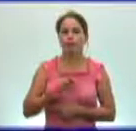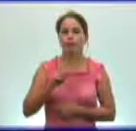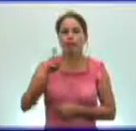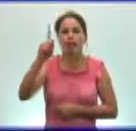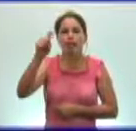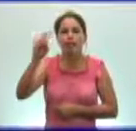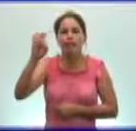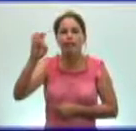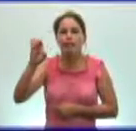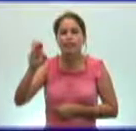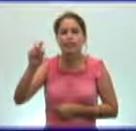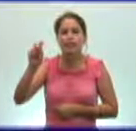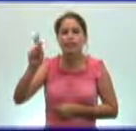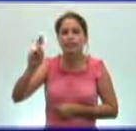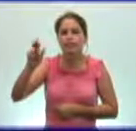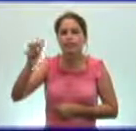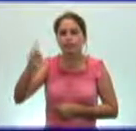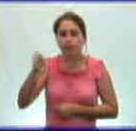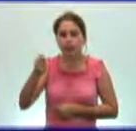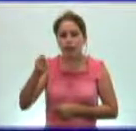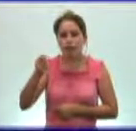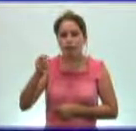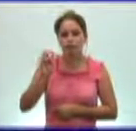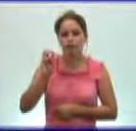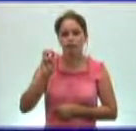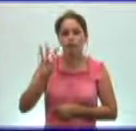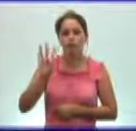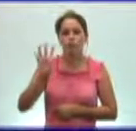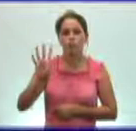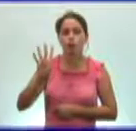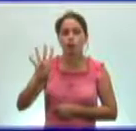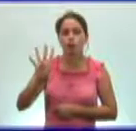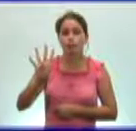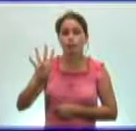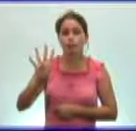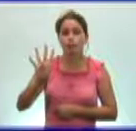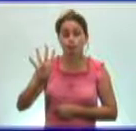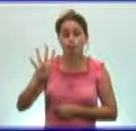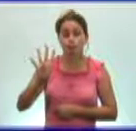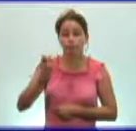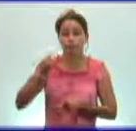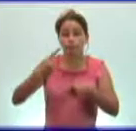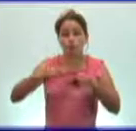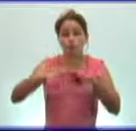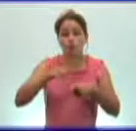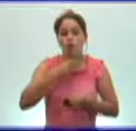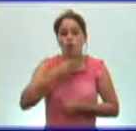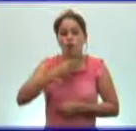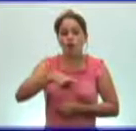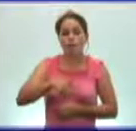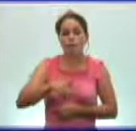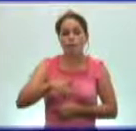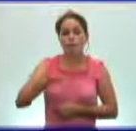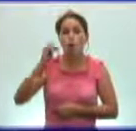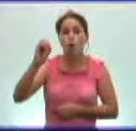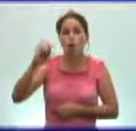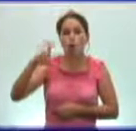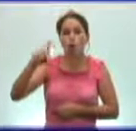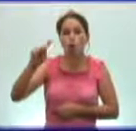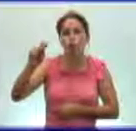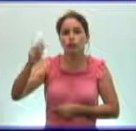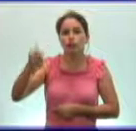lo pueden ver, presenta 8 átomos de azufre, y dihidrógeno va a presentar 2 átomos de